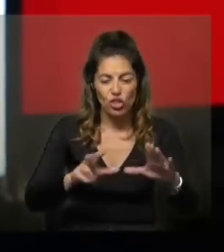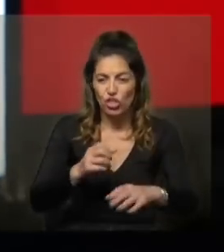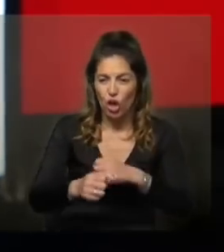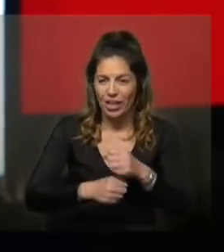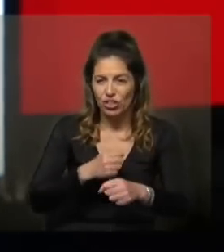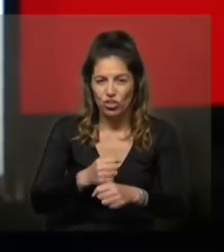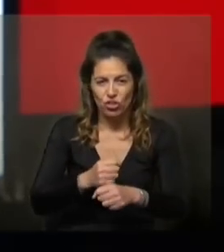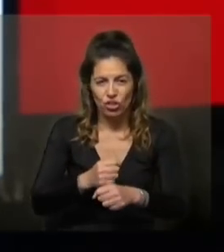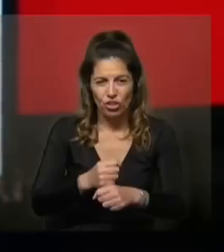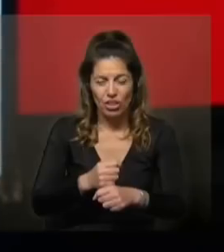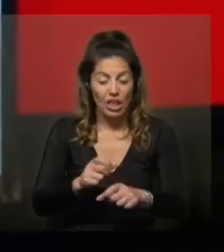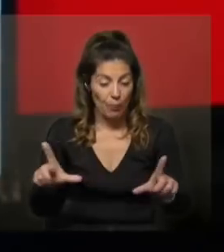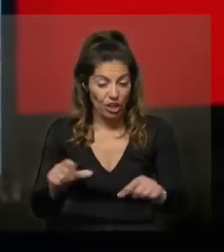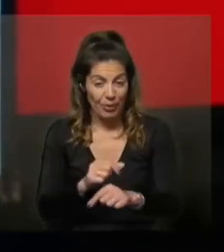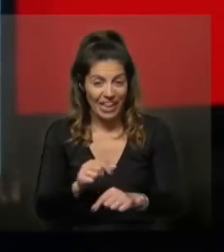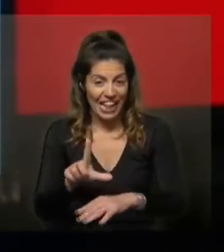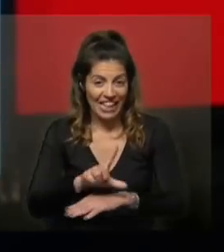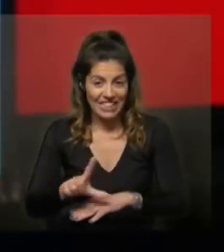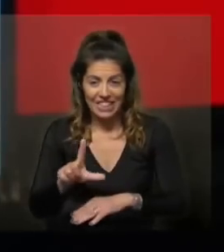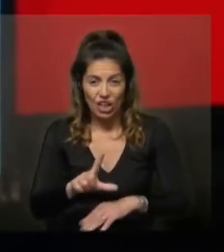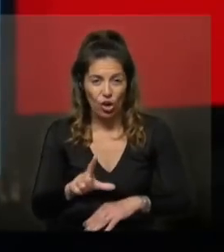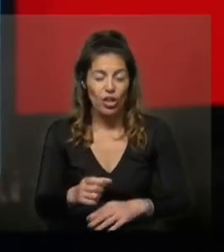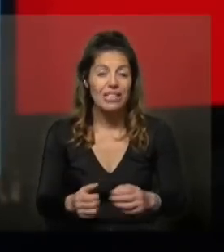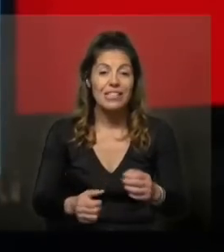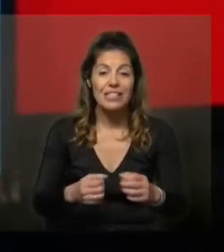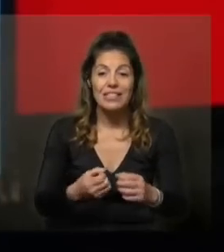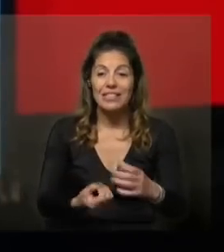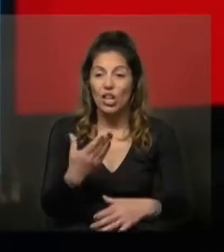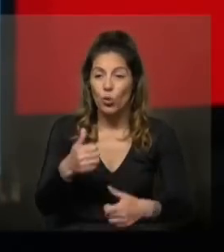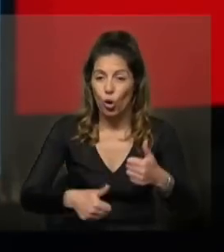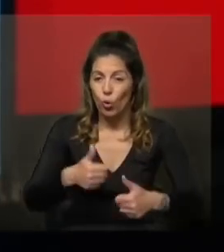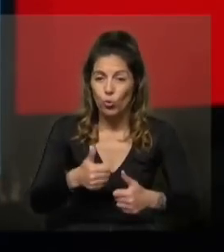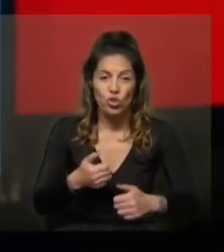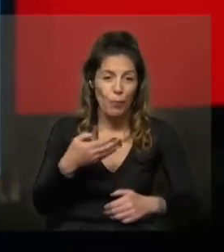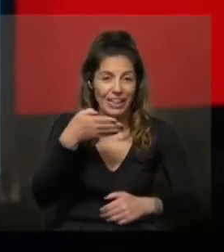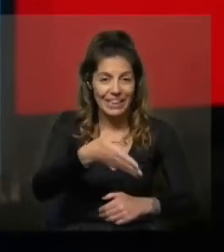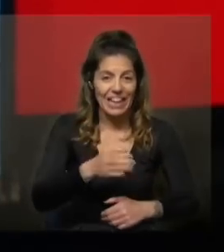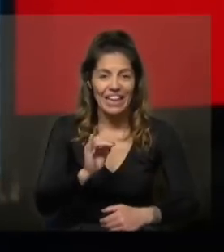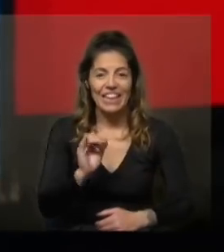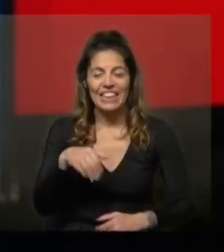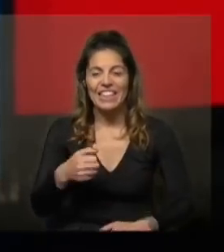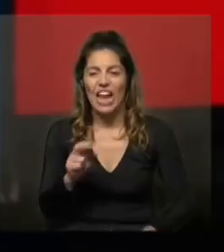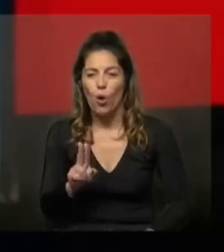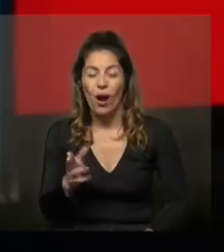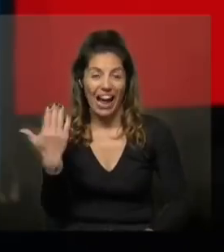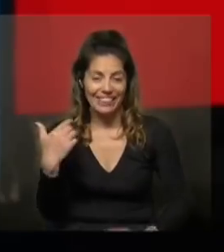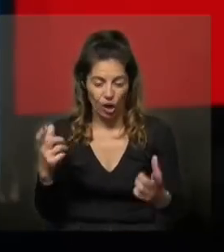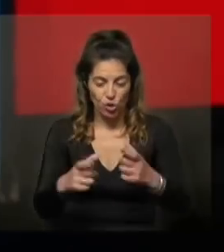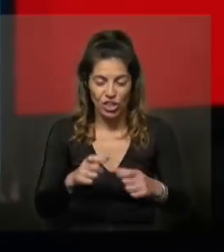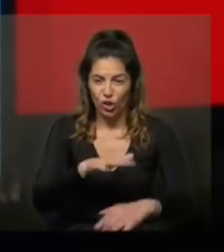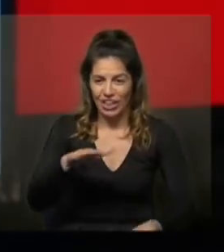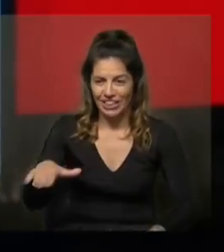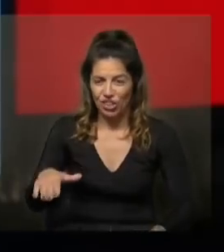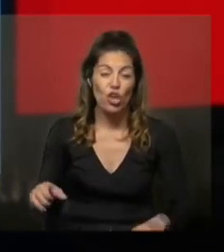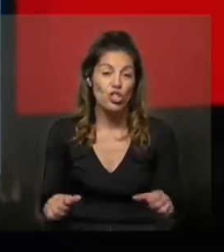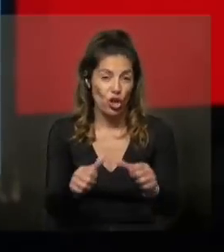trabajar por salir del Liceo y salió a un concurso para entrar al inau al concejaldinio y lo di